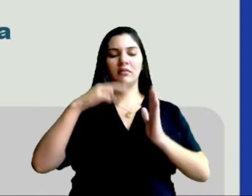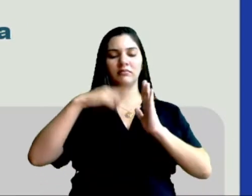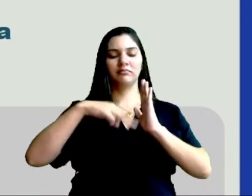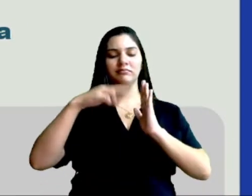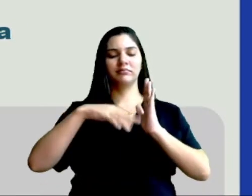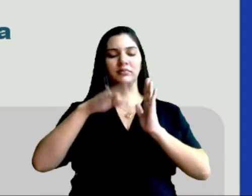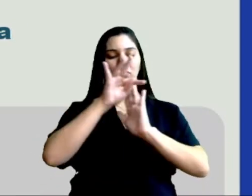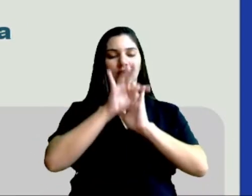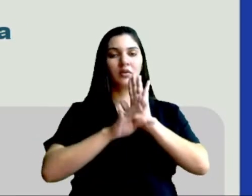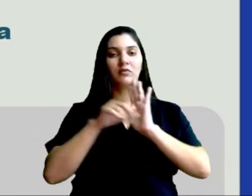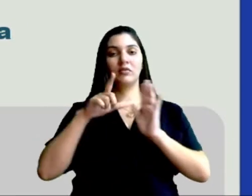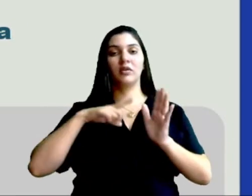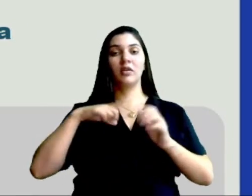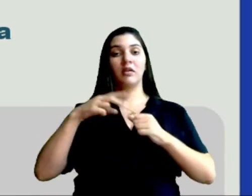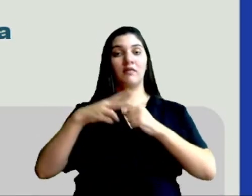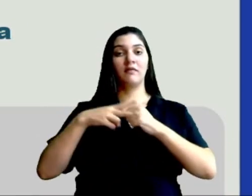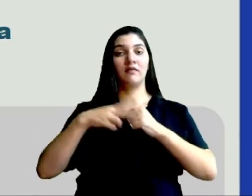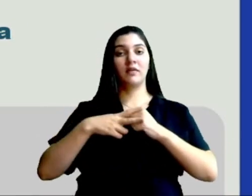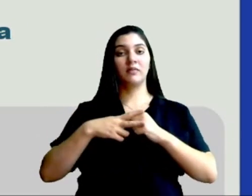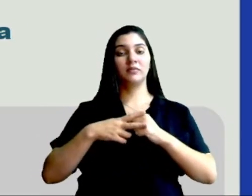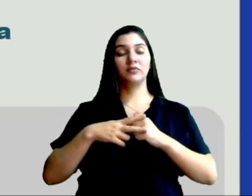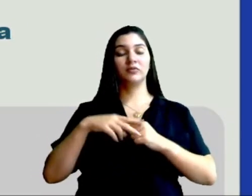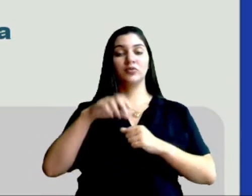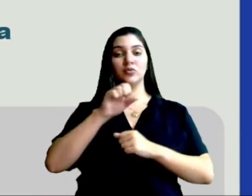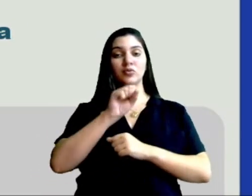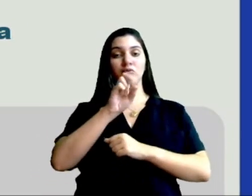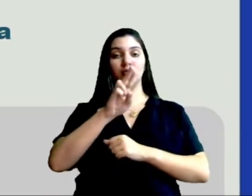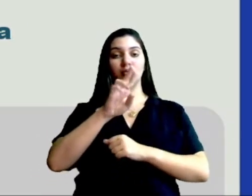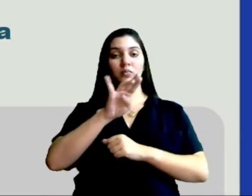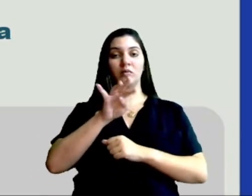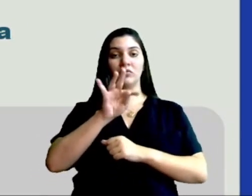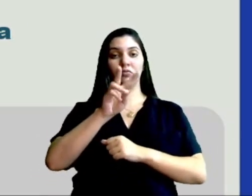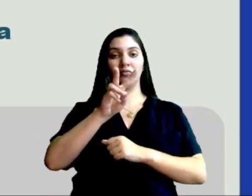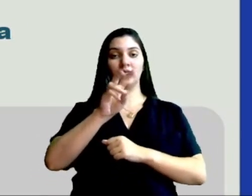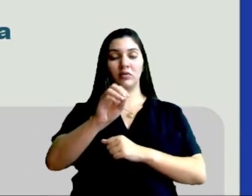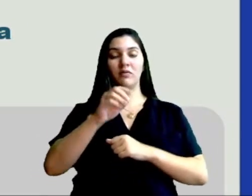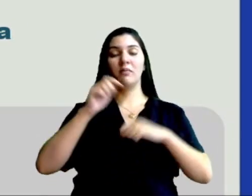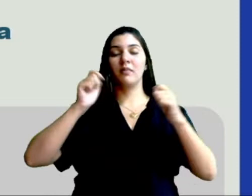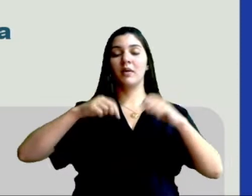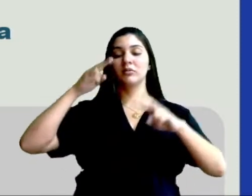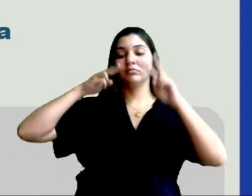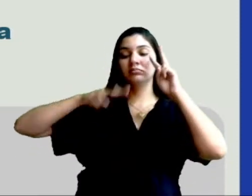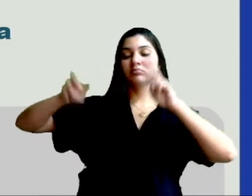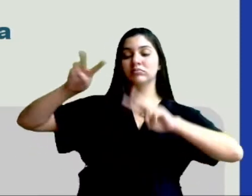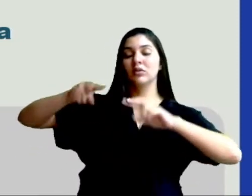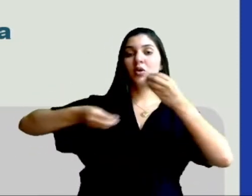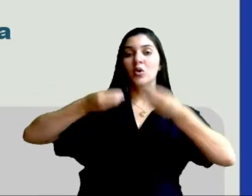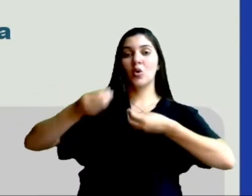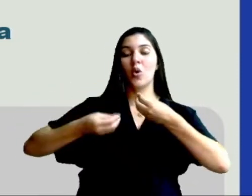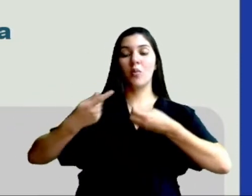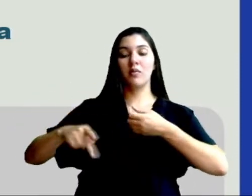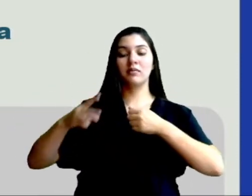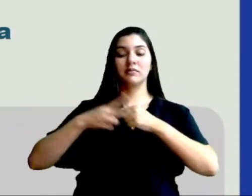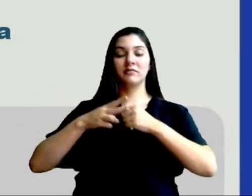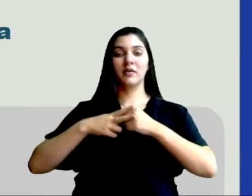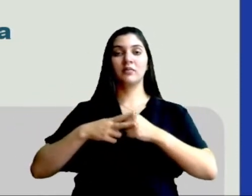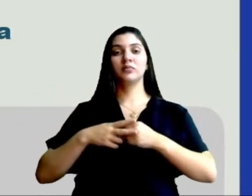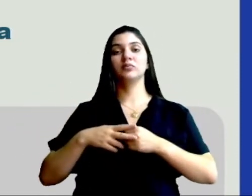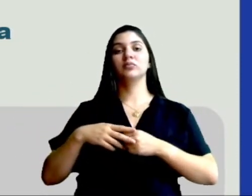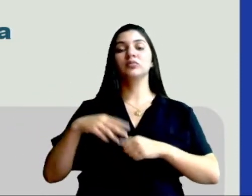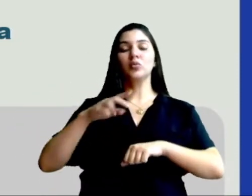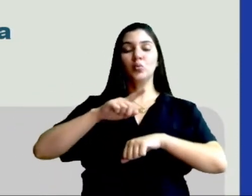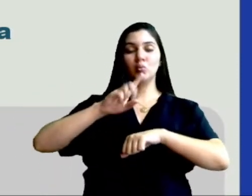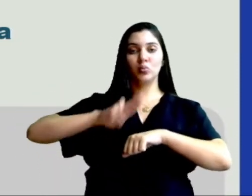textinho que tem verbos no subjuntivo para a gente poder observar como é esse verbo no uso, tá